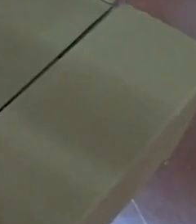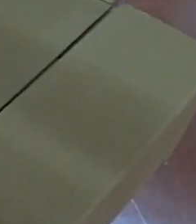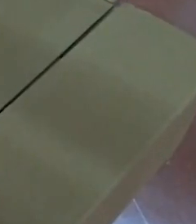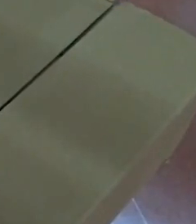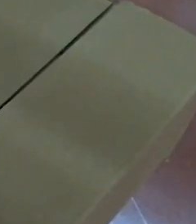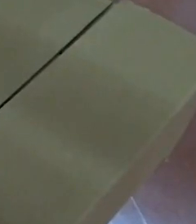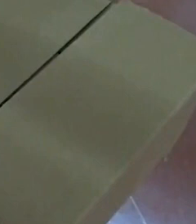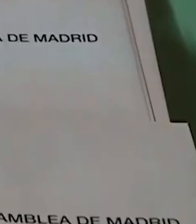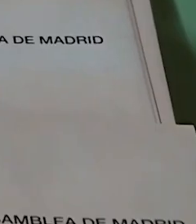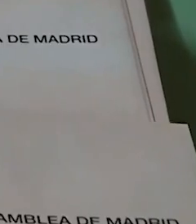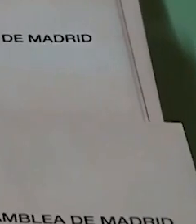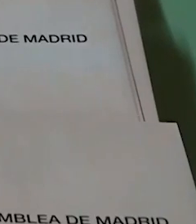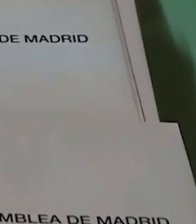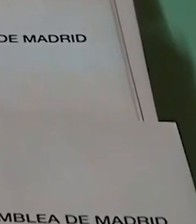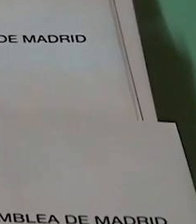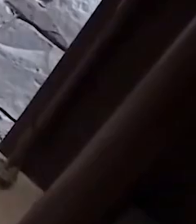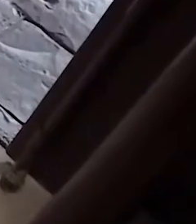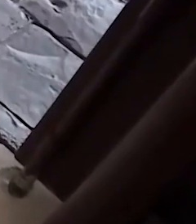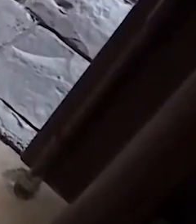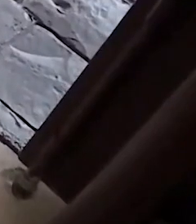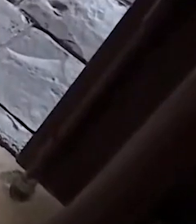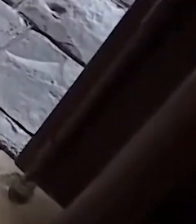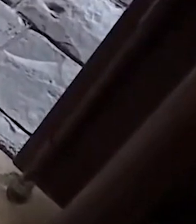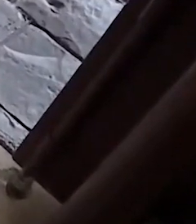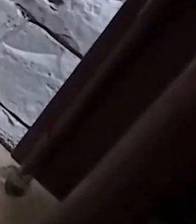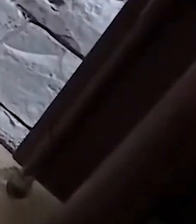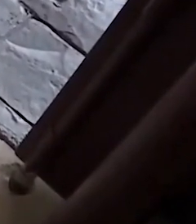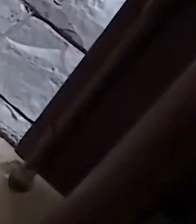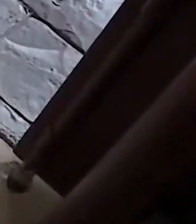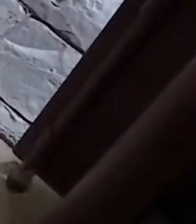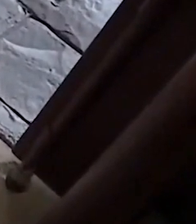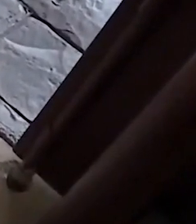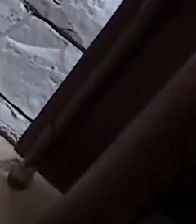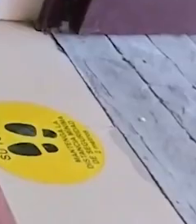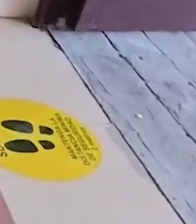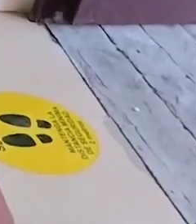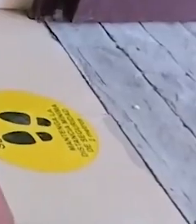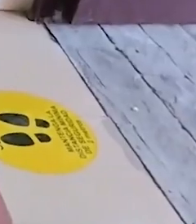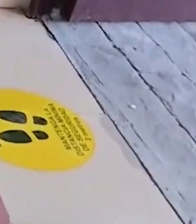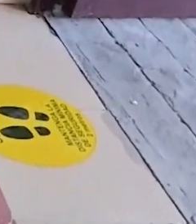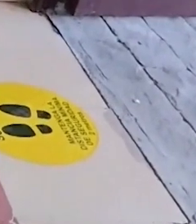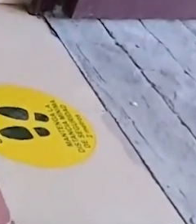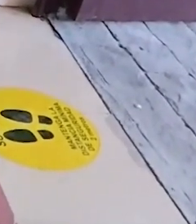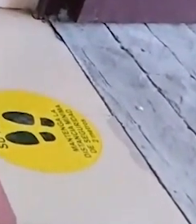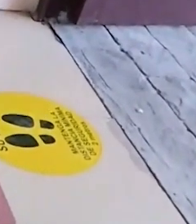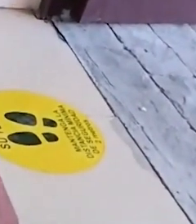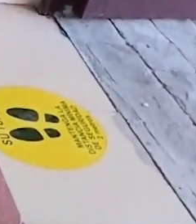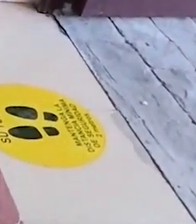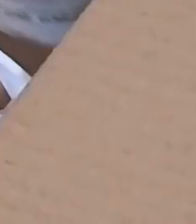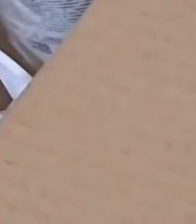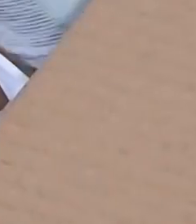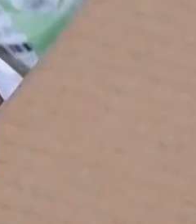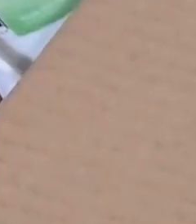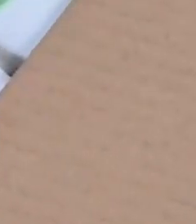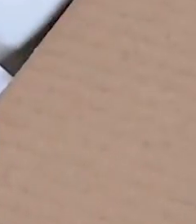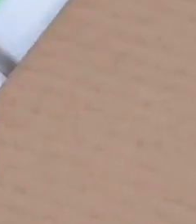Más de 1000 colegios están preparados desde las 9 de la mañana para recibir a los electores. Habrá circuitos señalizados, pero no habrá